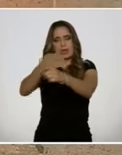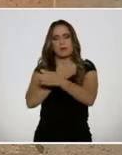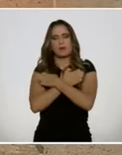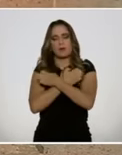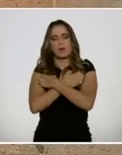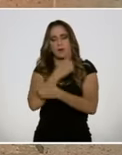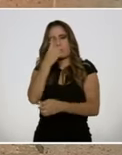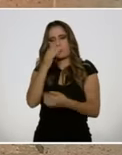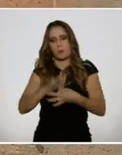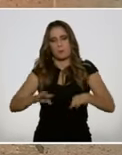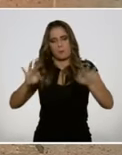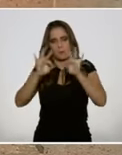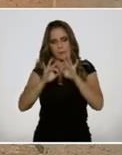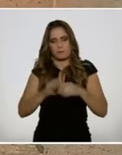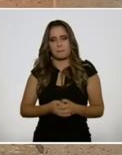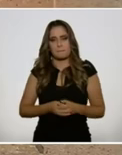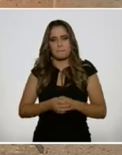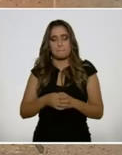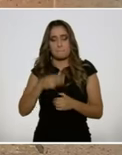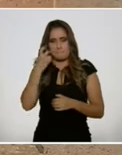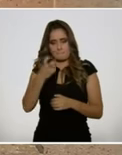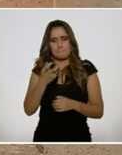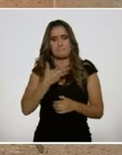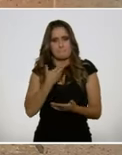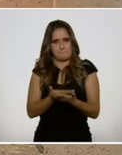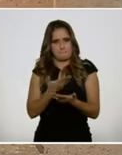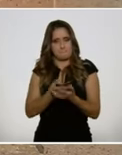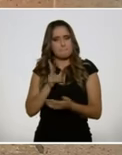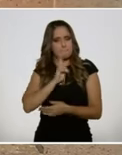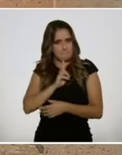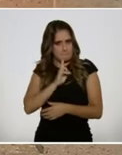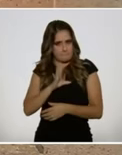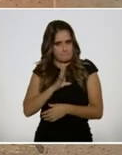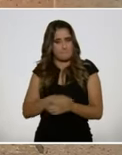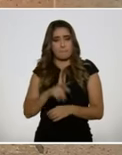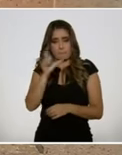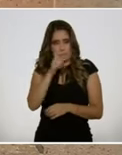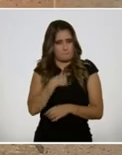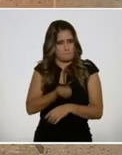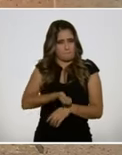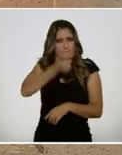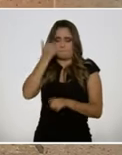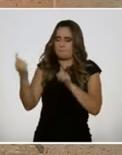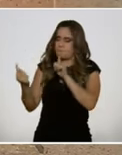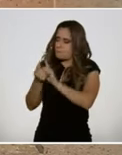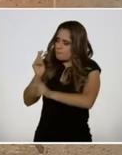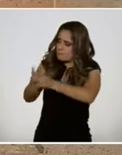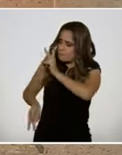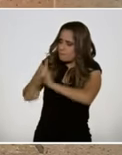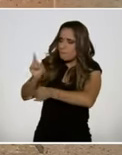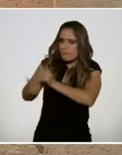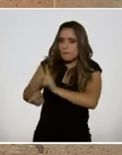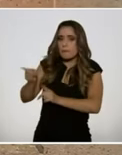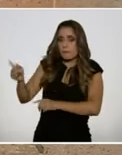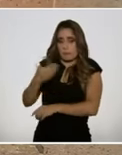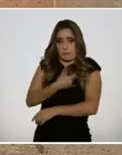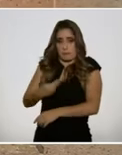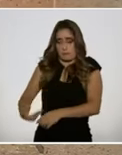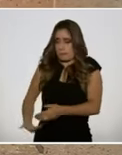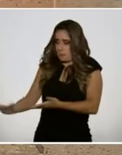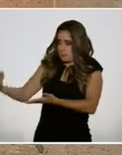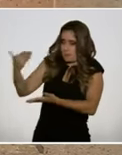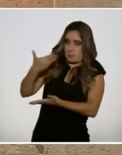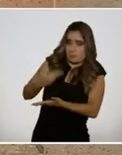país. Prueba de ello no solamente fue cuando la primera vez que platiqué con él, algo que me pedía y que fue lo primero que me